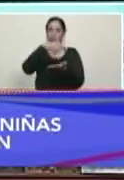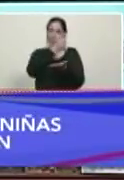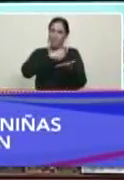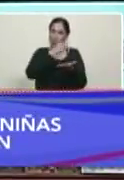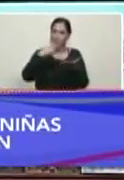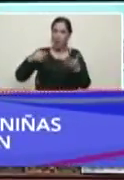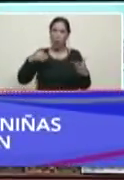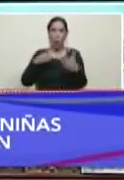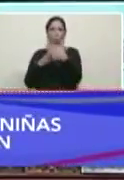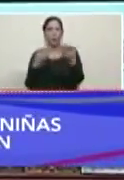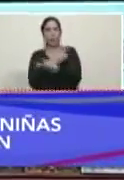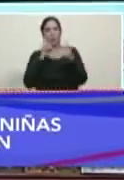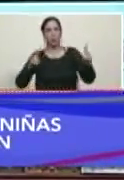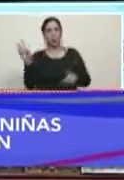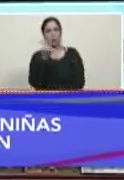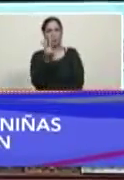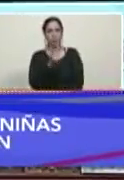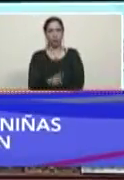No hay manera.